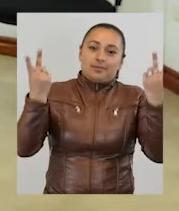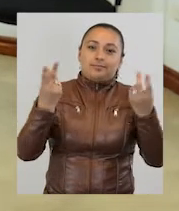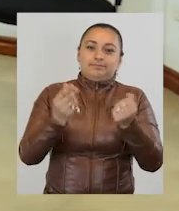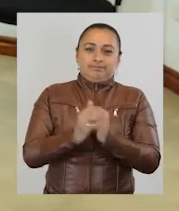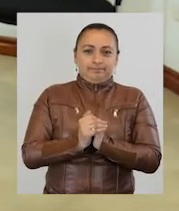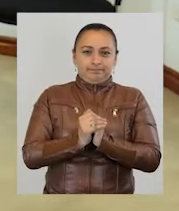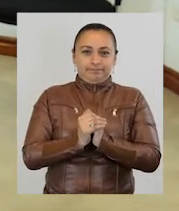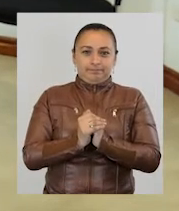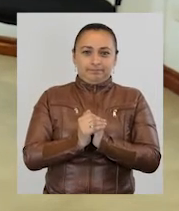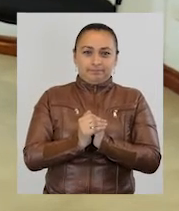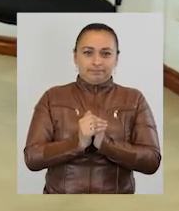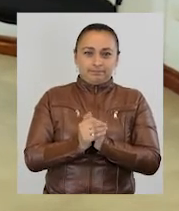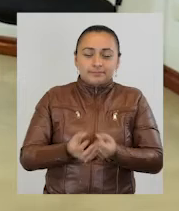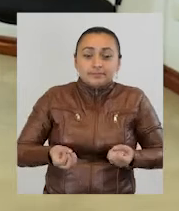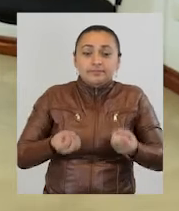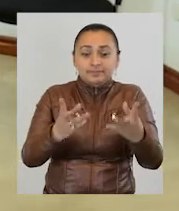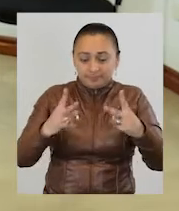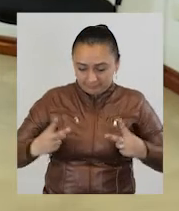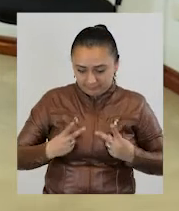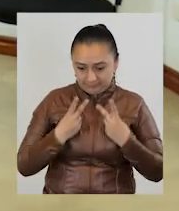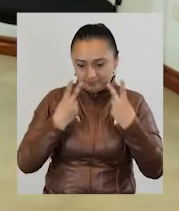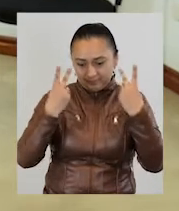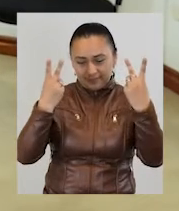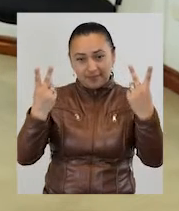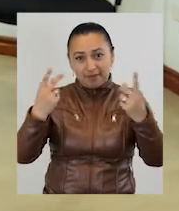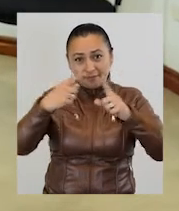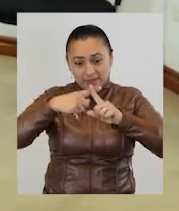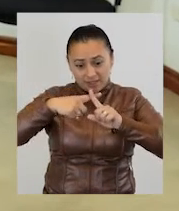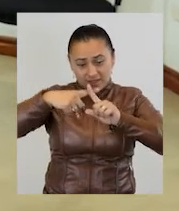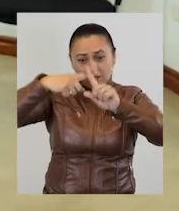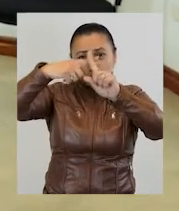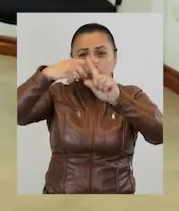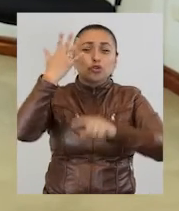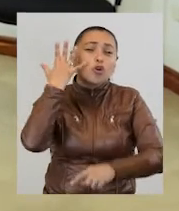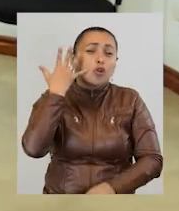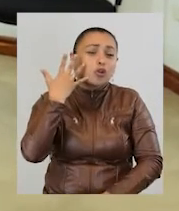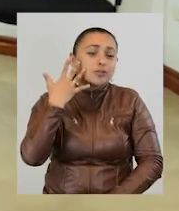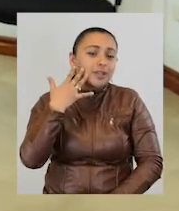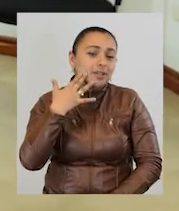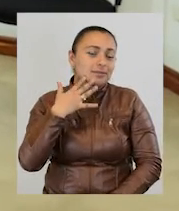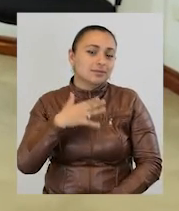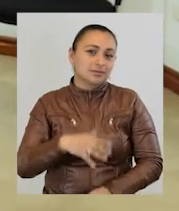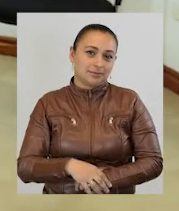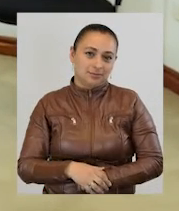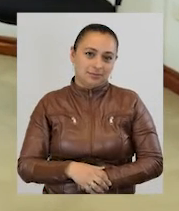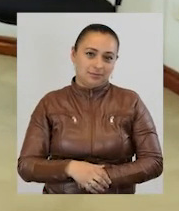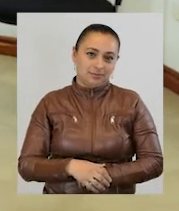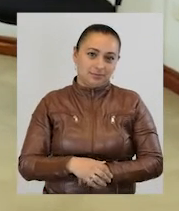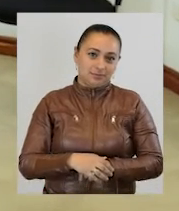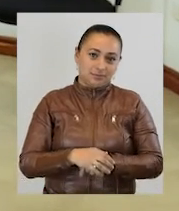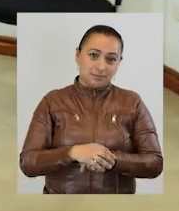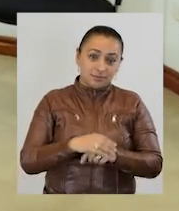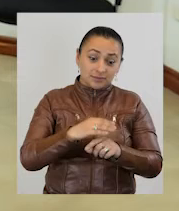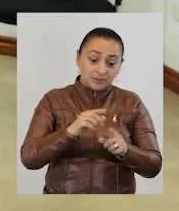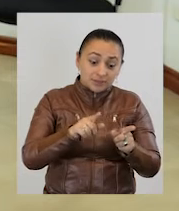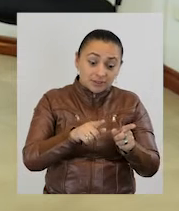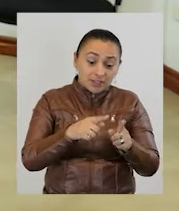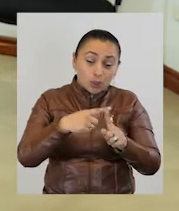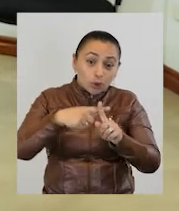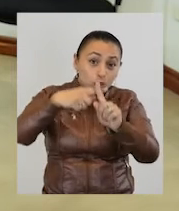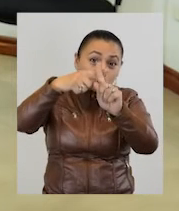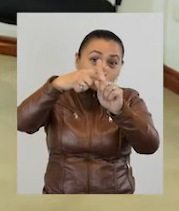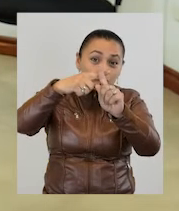por el dar la vida por los hermanos. Dar la vida en la cruz de cada día.